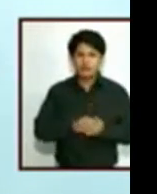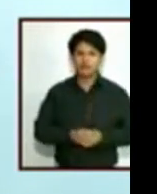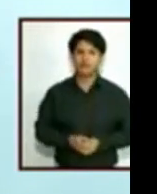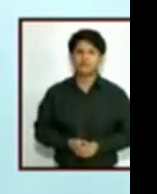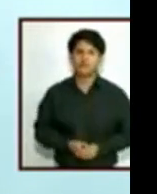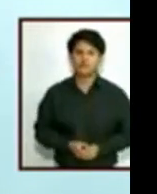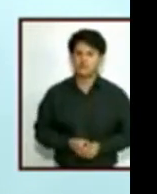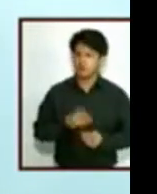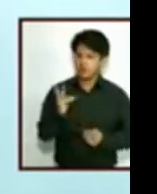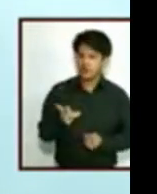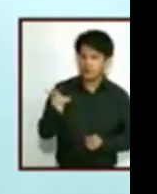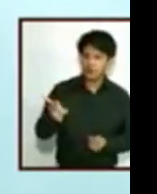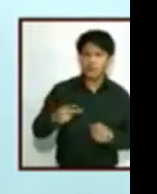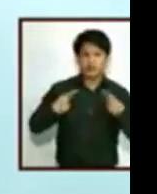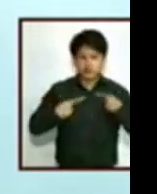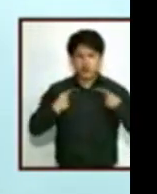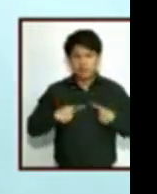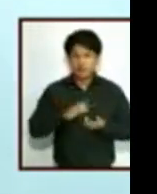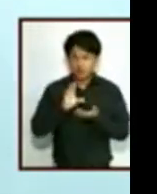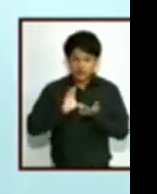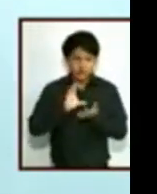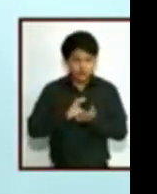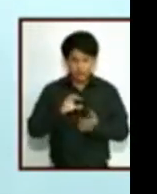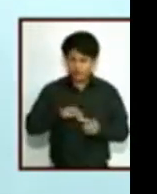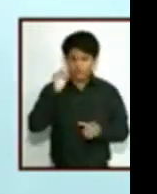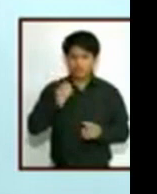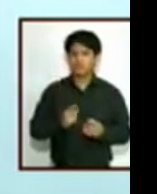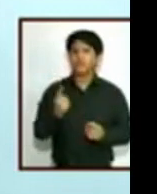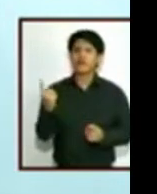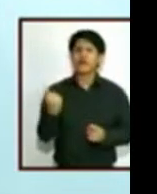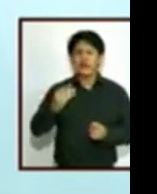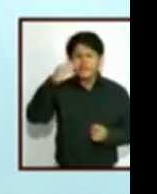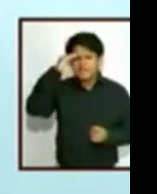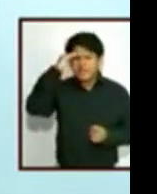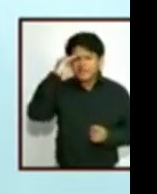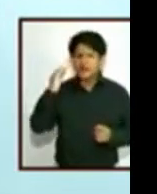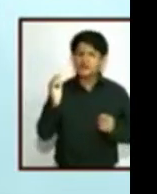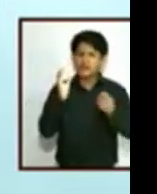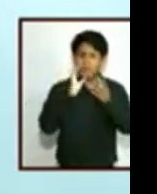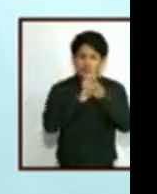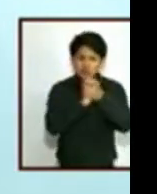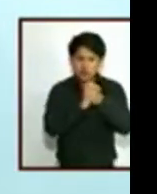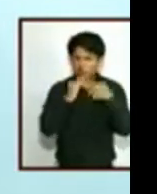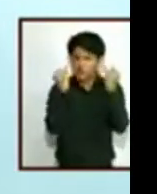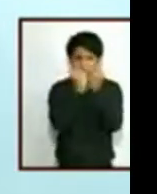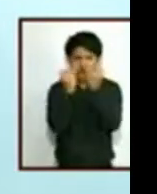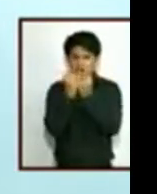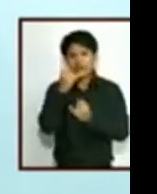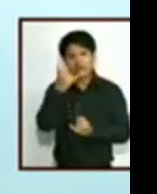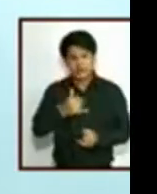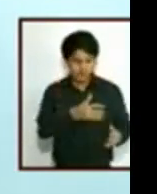la población a través de la página de Facebook del IEPCT. ¿Qué opina del matrimonio igualitario y de la